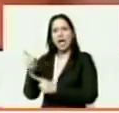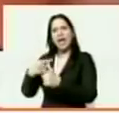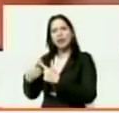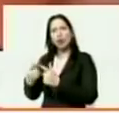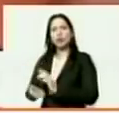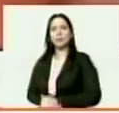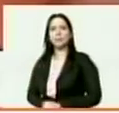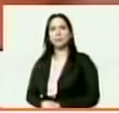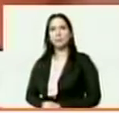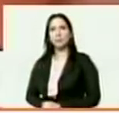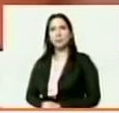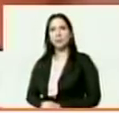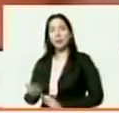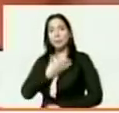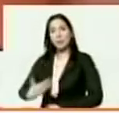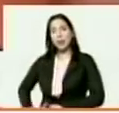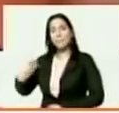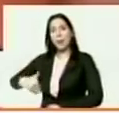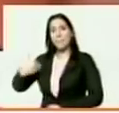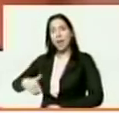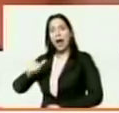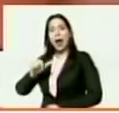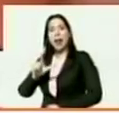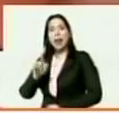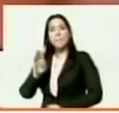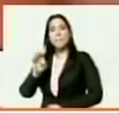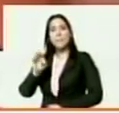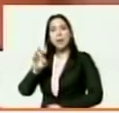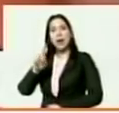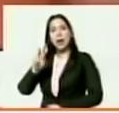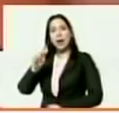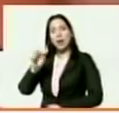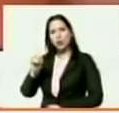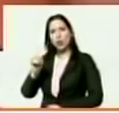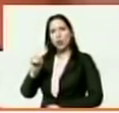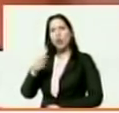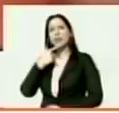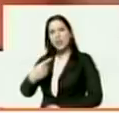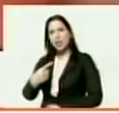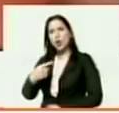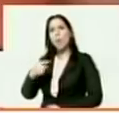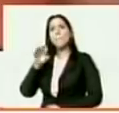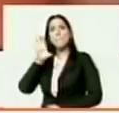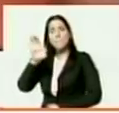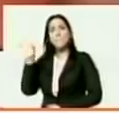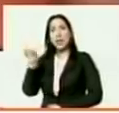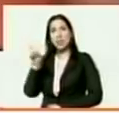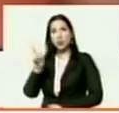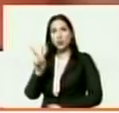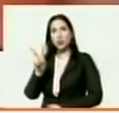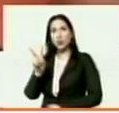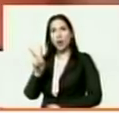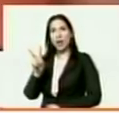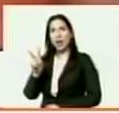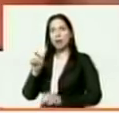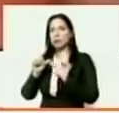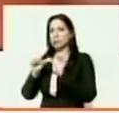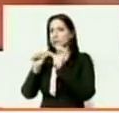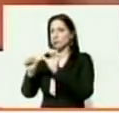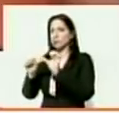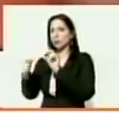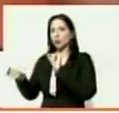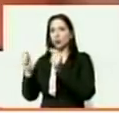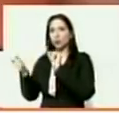sentido, el presidente argentino Alberto Fernández reconoció que el caso Venezuela fue parte de las charlas que mantuvo días